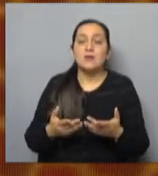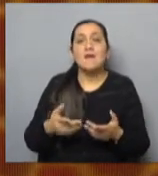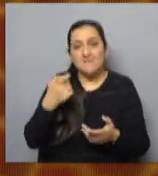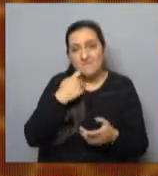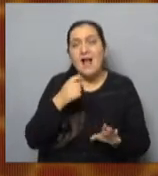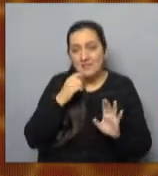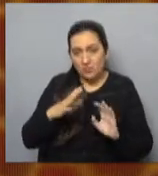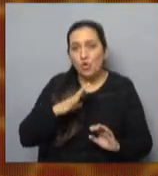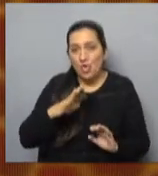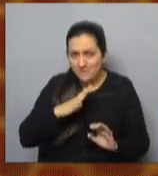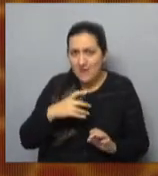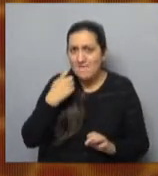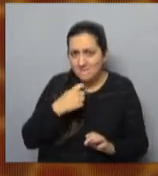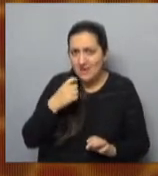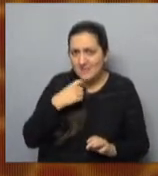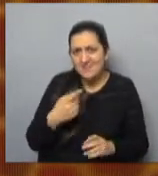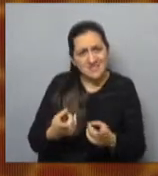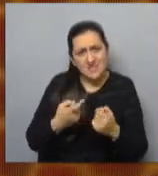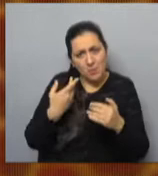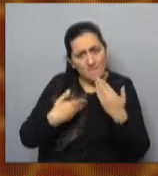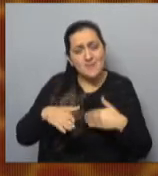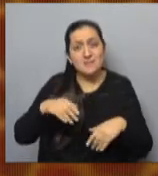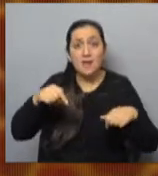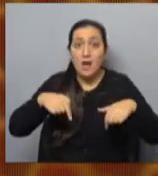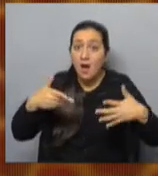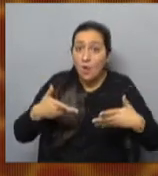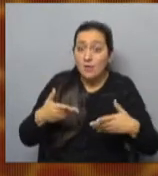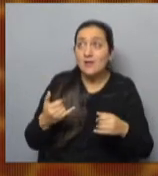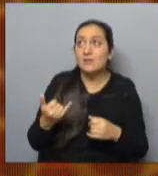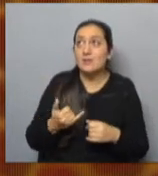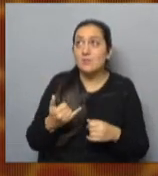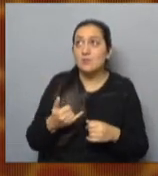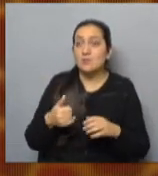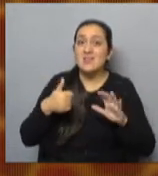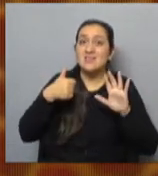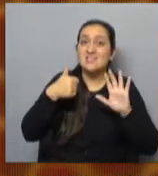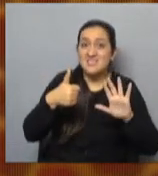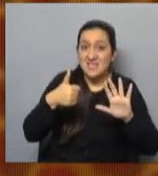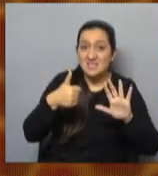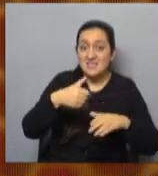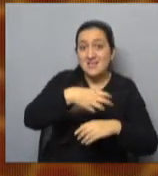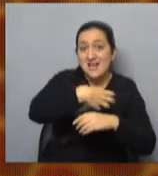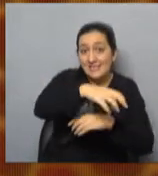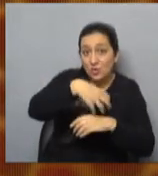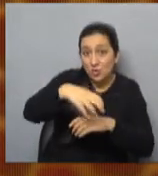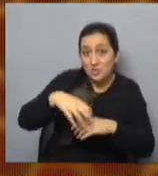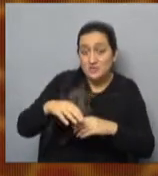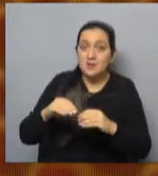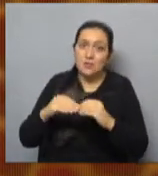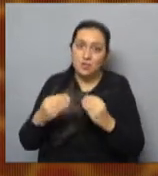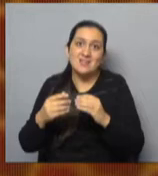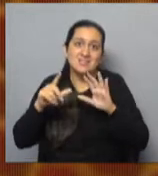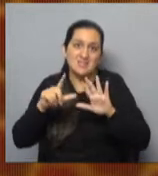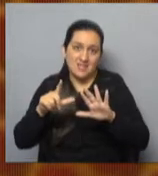haber necesitamos muchas más canchas hoy en día tenemos seis categorías en realidad siete porque si sumamos